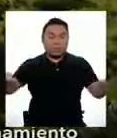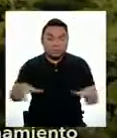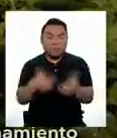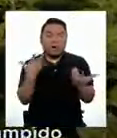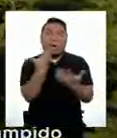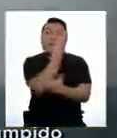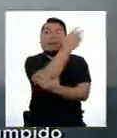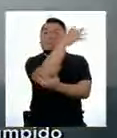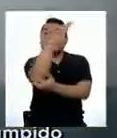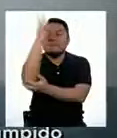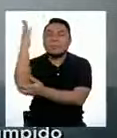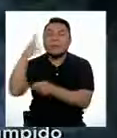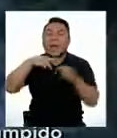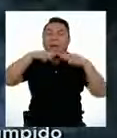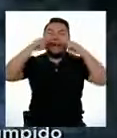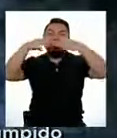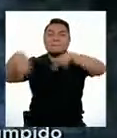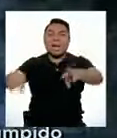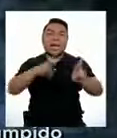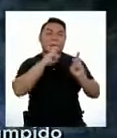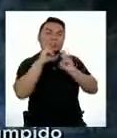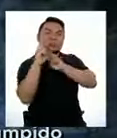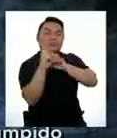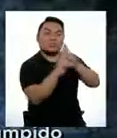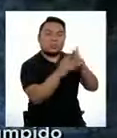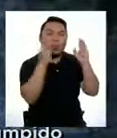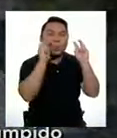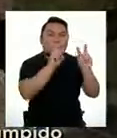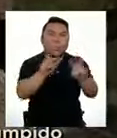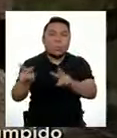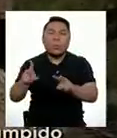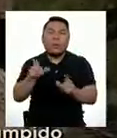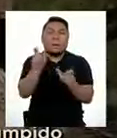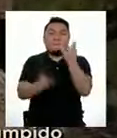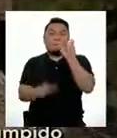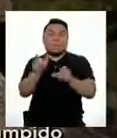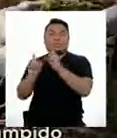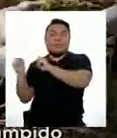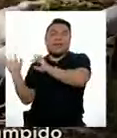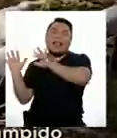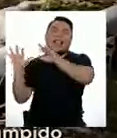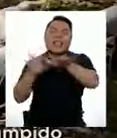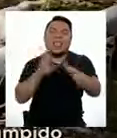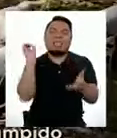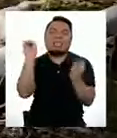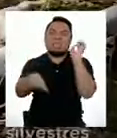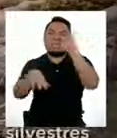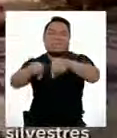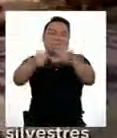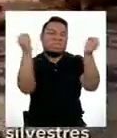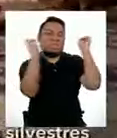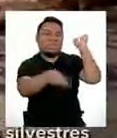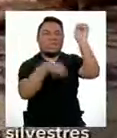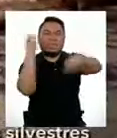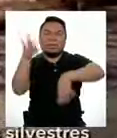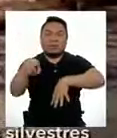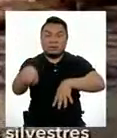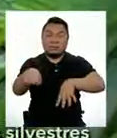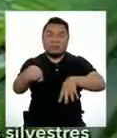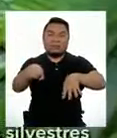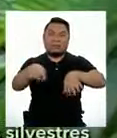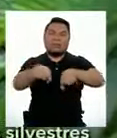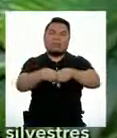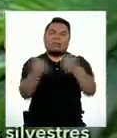nuestros bosques, nuestros mares o nuestros ríos se ve interrumpido por causas ajenas a la naturaleza, el equilibrio se